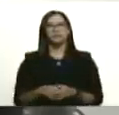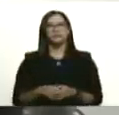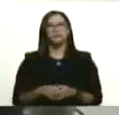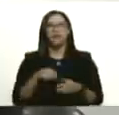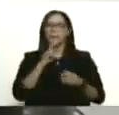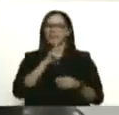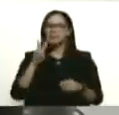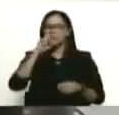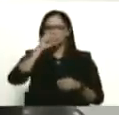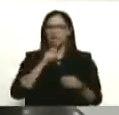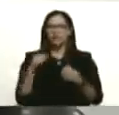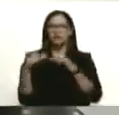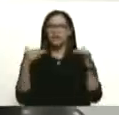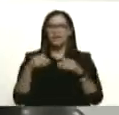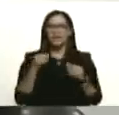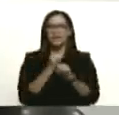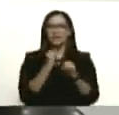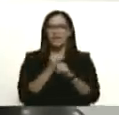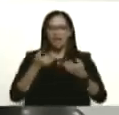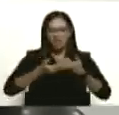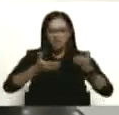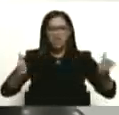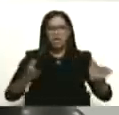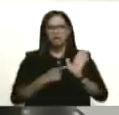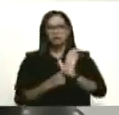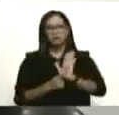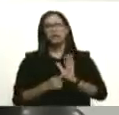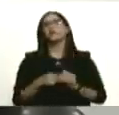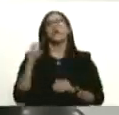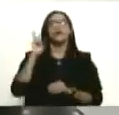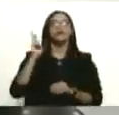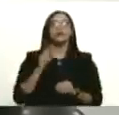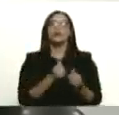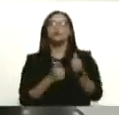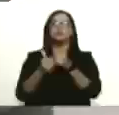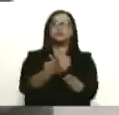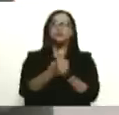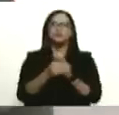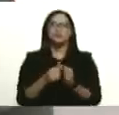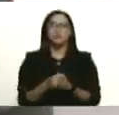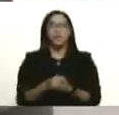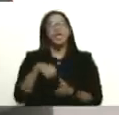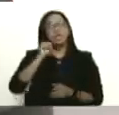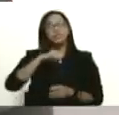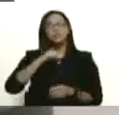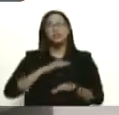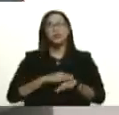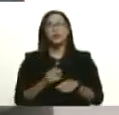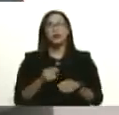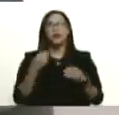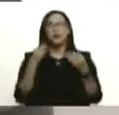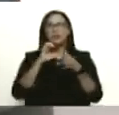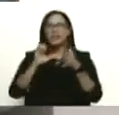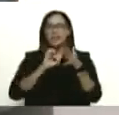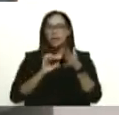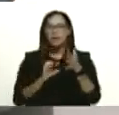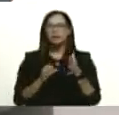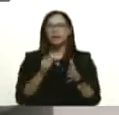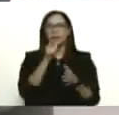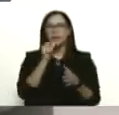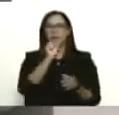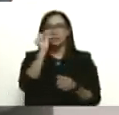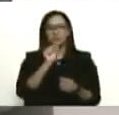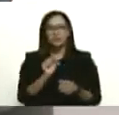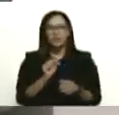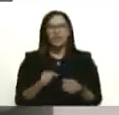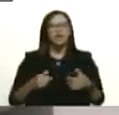de guerra mediática abierta y declarada, los venezolanos estamos un paso adelante? Sí, porque además otro elemento en relación con la pregunta que acabas de decir